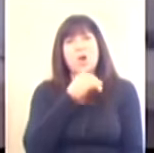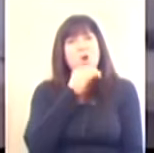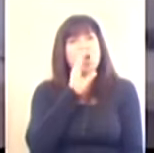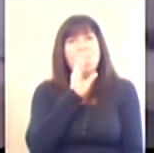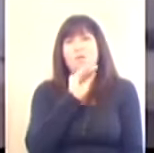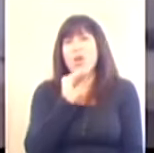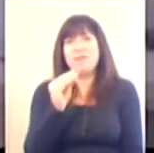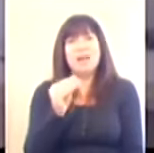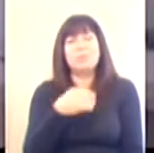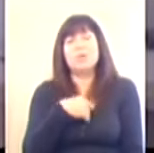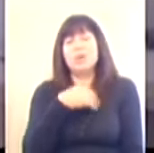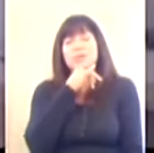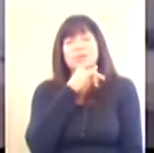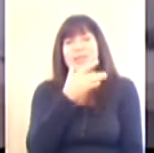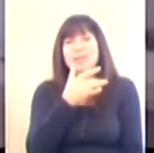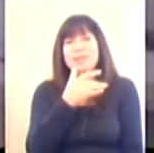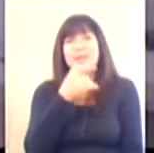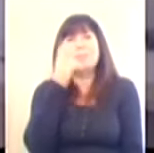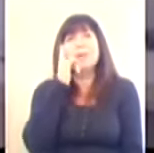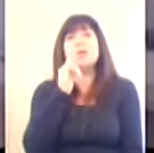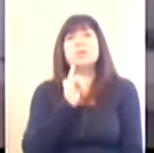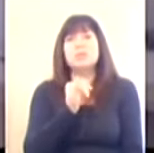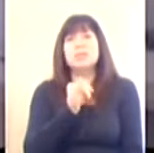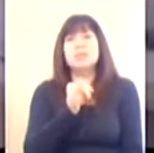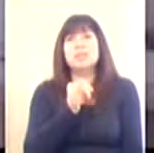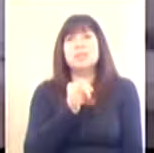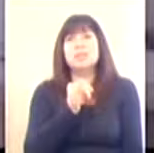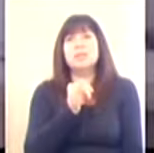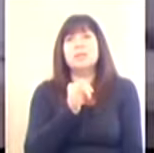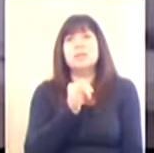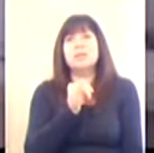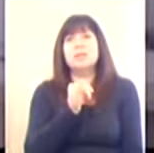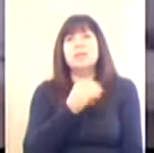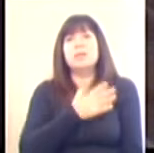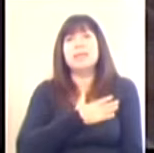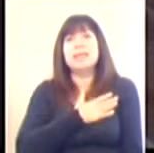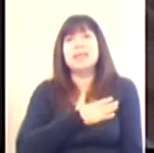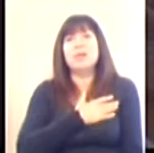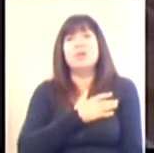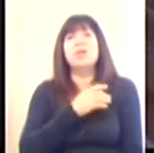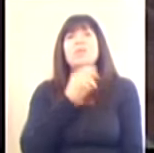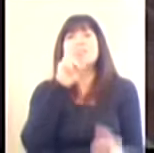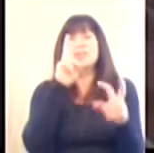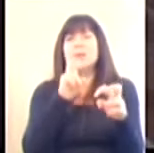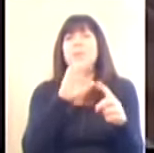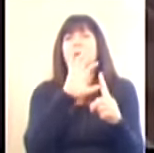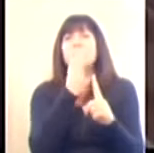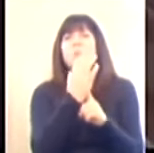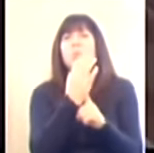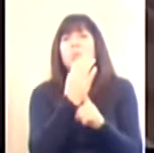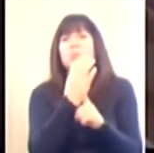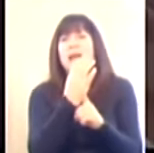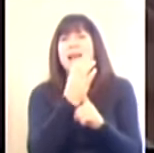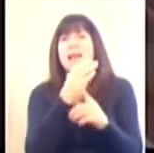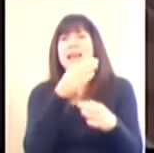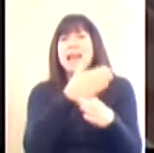nada de leña, pero sí quisiera sobre el punto cultural. Yo creo que la